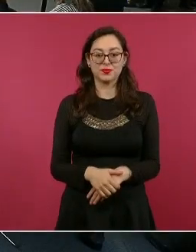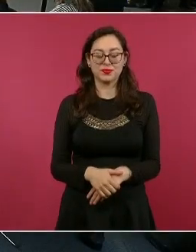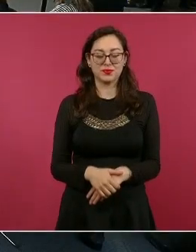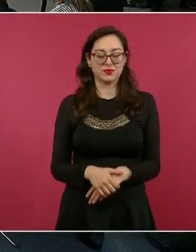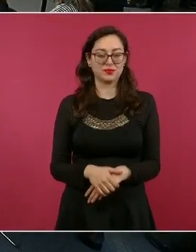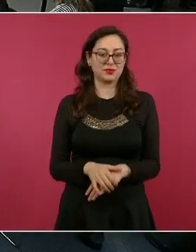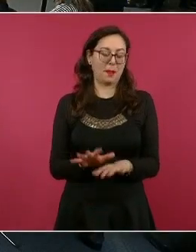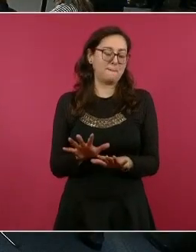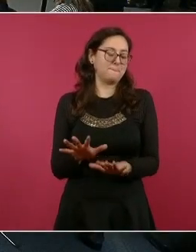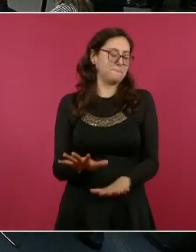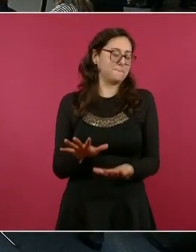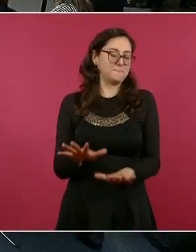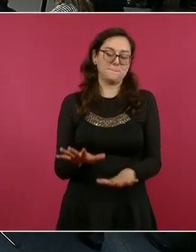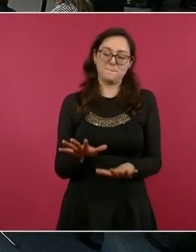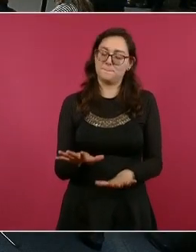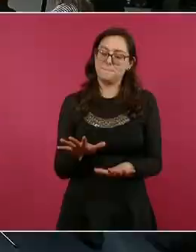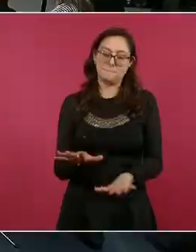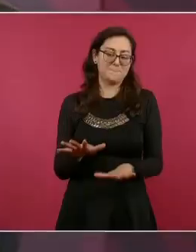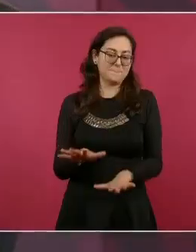algo excepcional,